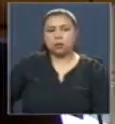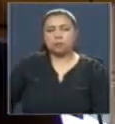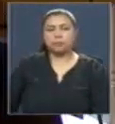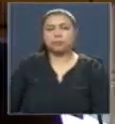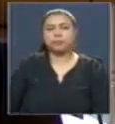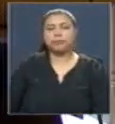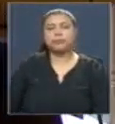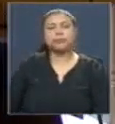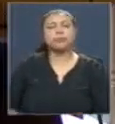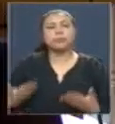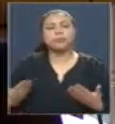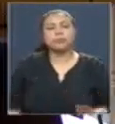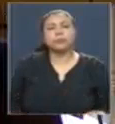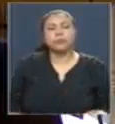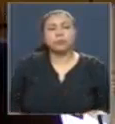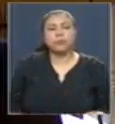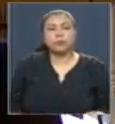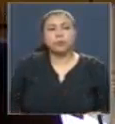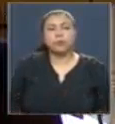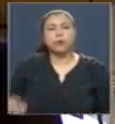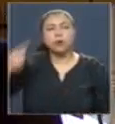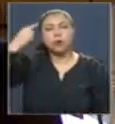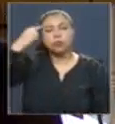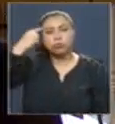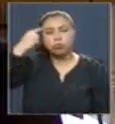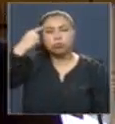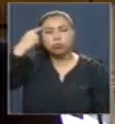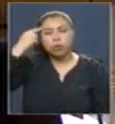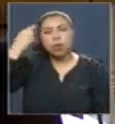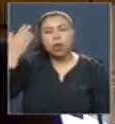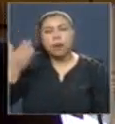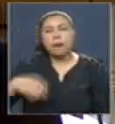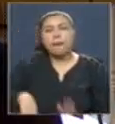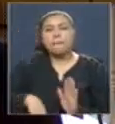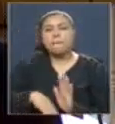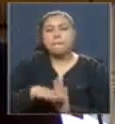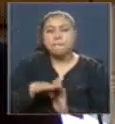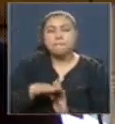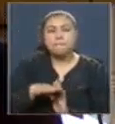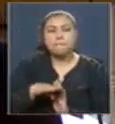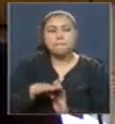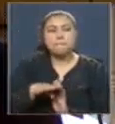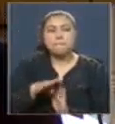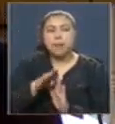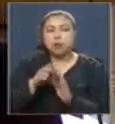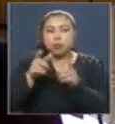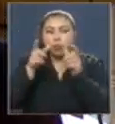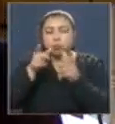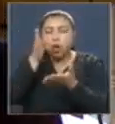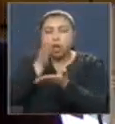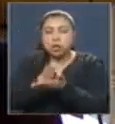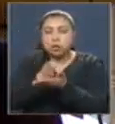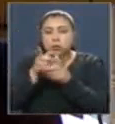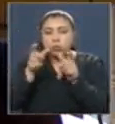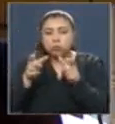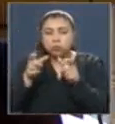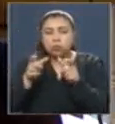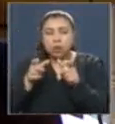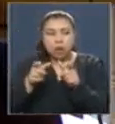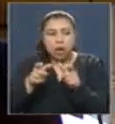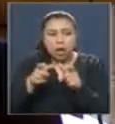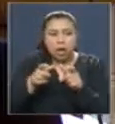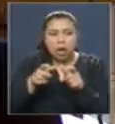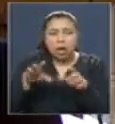como compensaciones se propone ser más celoso en vigilar las operaciones back to back y